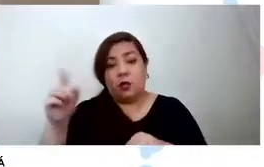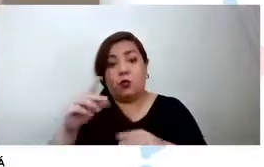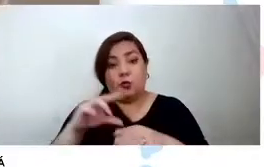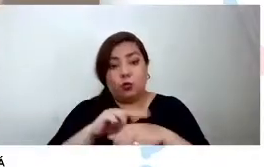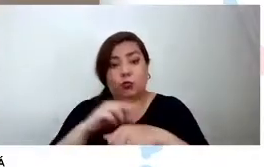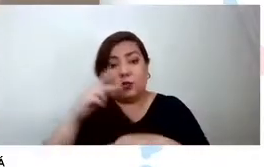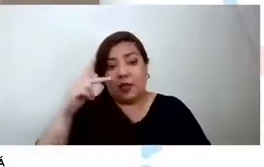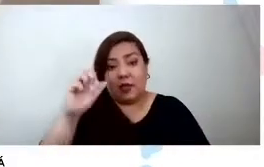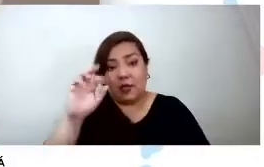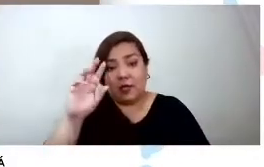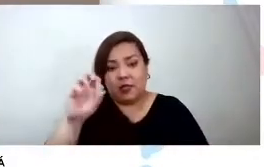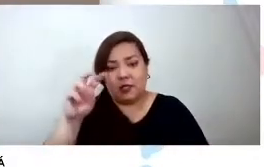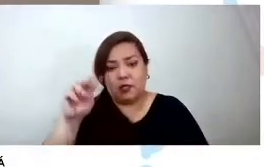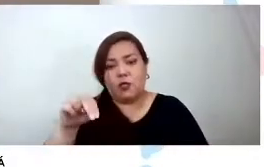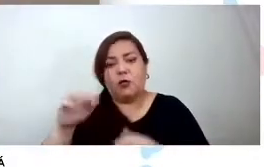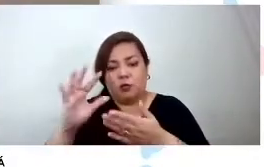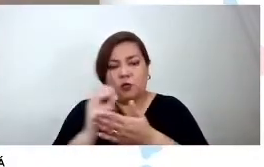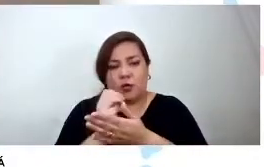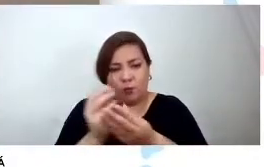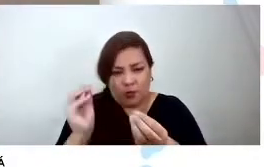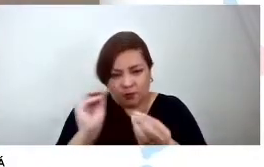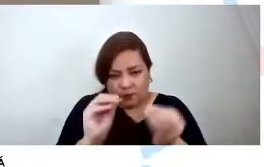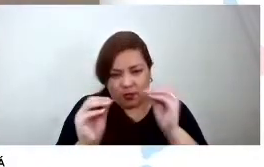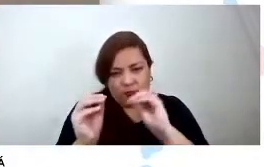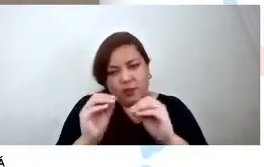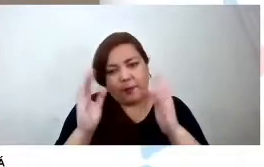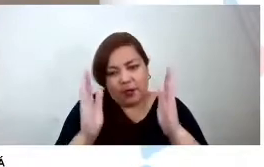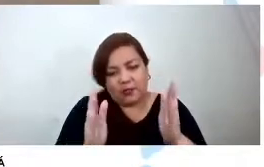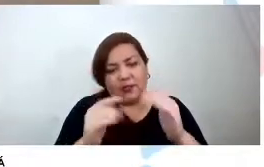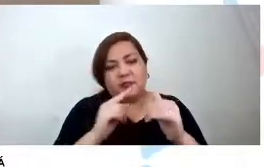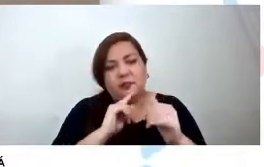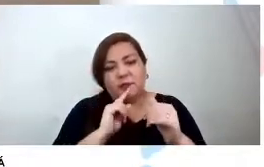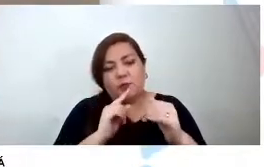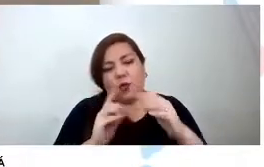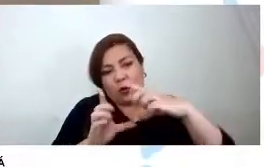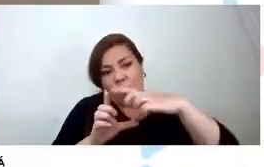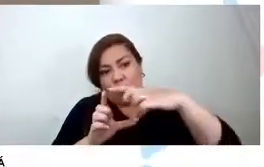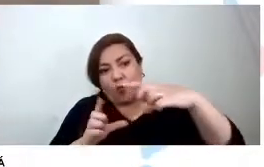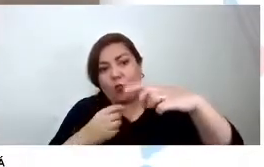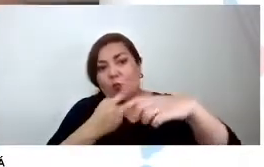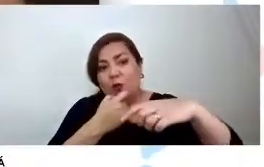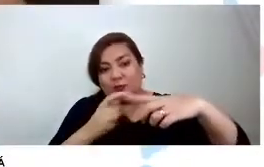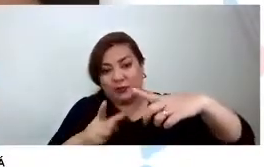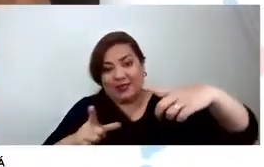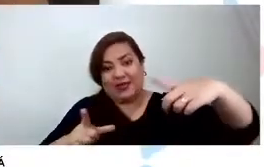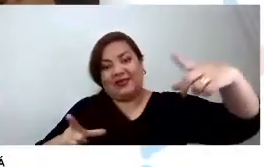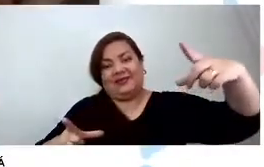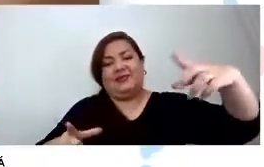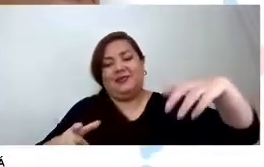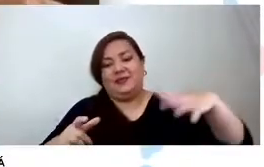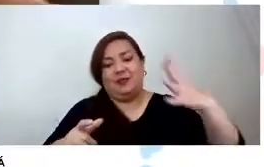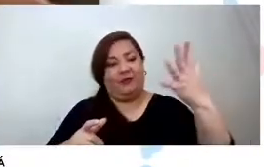parte, y tenemos una sección del hueso gigante, ustedes ven mi mano,